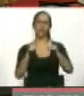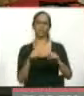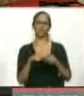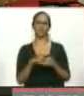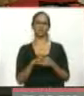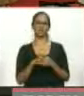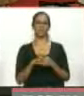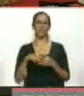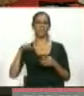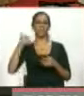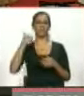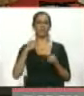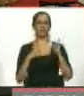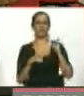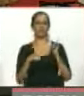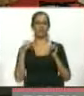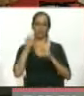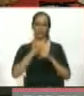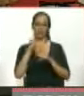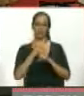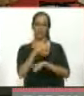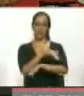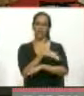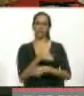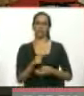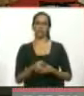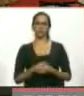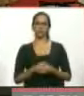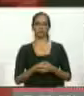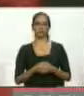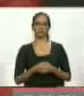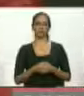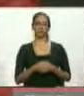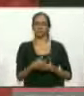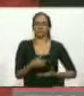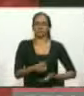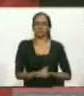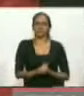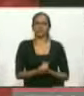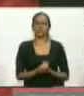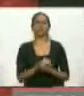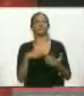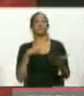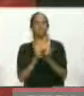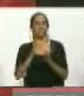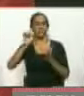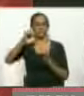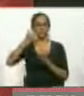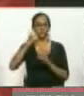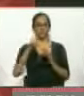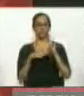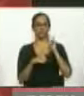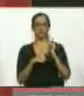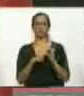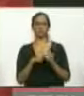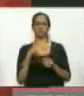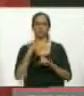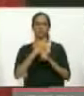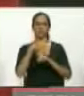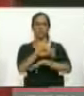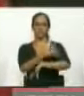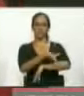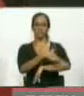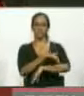mayoría de la izquierda viene de la lucha de la calle mayor es el propósito de la mayoría de la izquierda y de la lucha de la calle